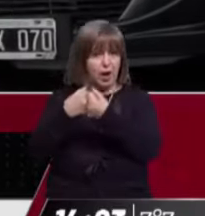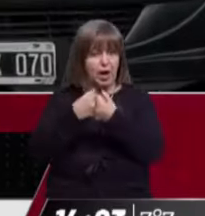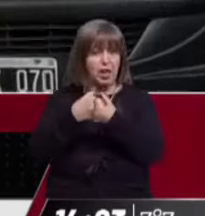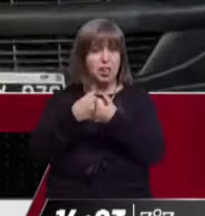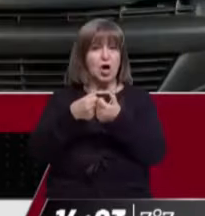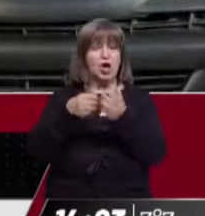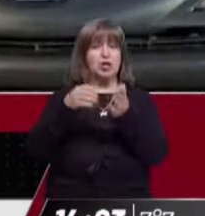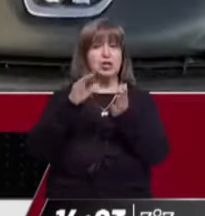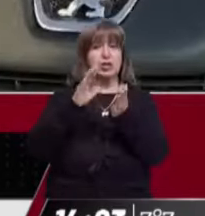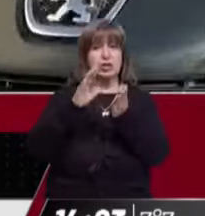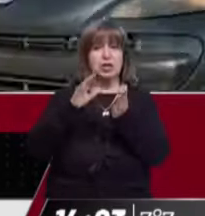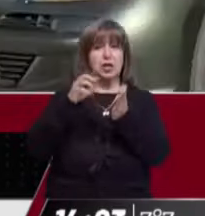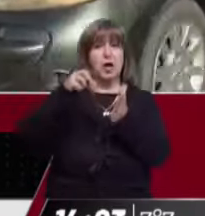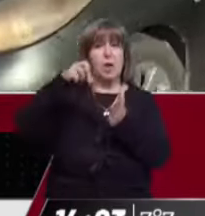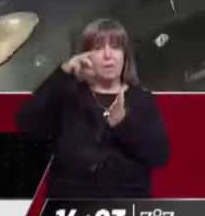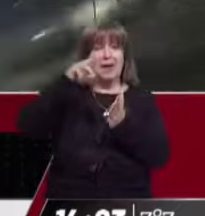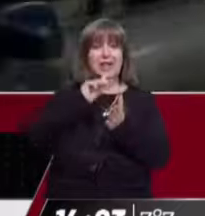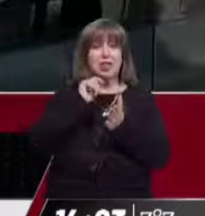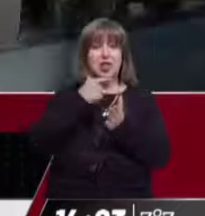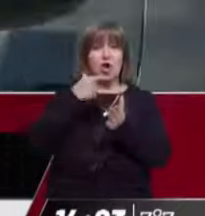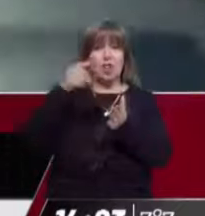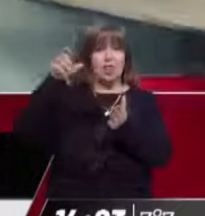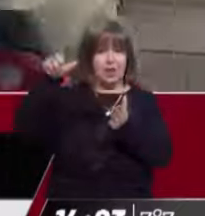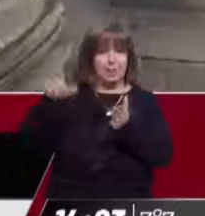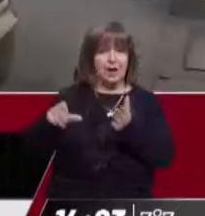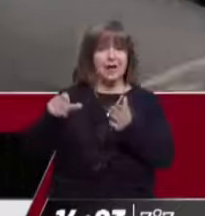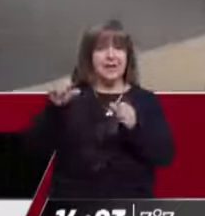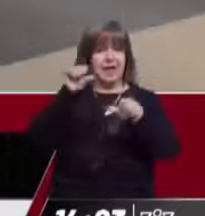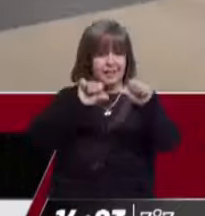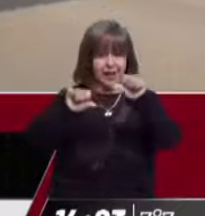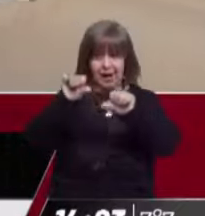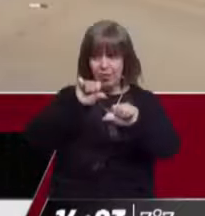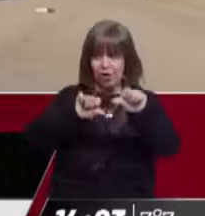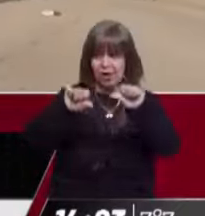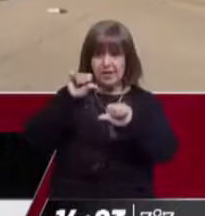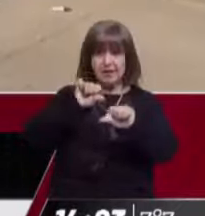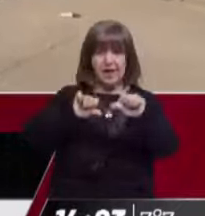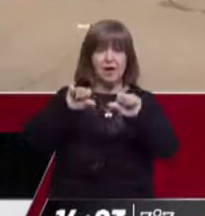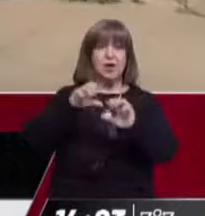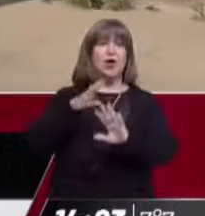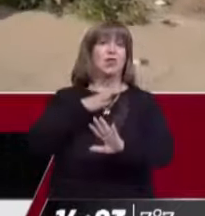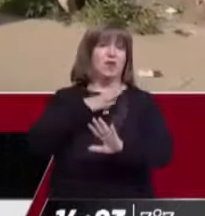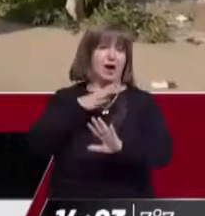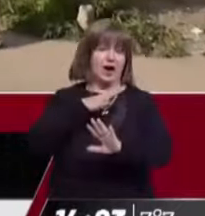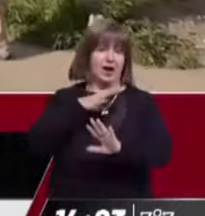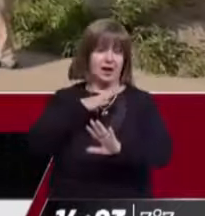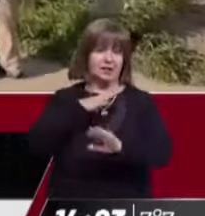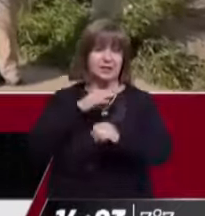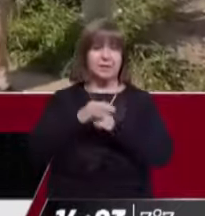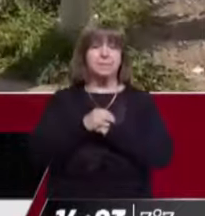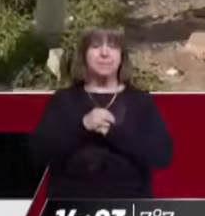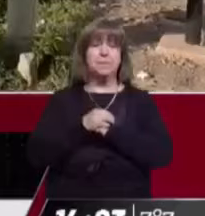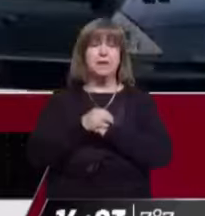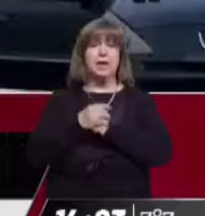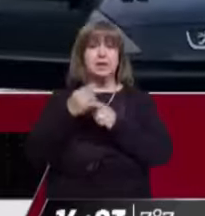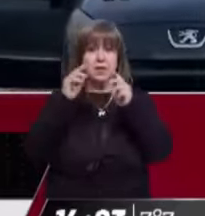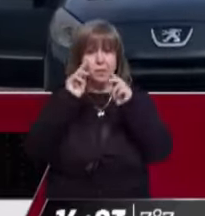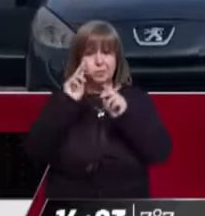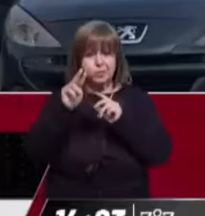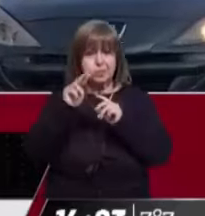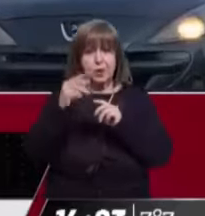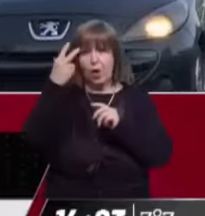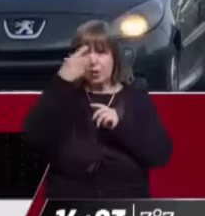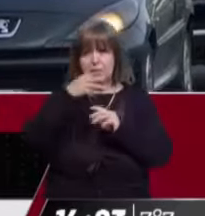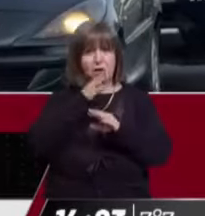y los resultados, si son positivos para la defensa. ¿En la parte para la del laboratorio me estás diciendo de genética? No están los resultados todavía. ¿Y la inspección ocular se hizo